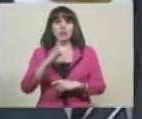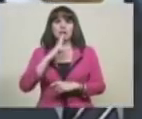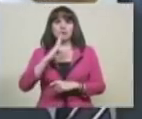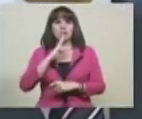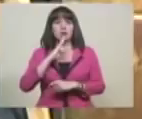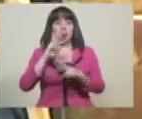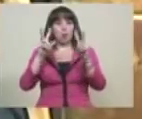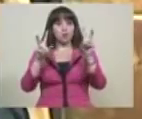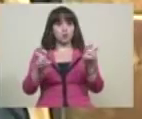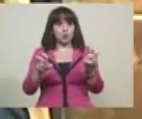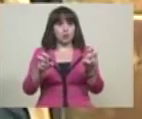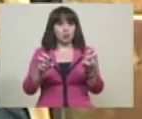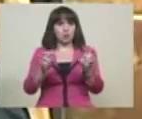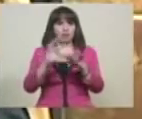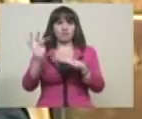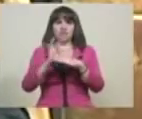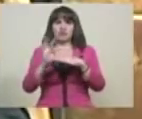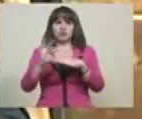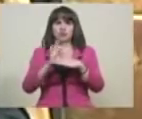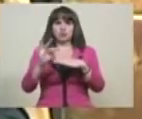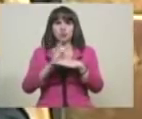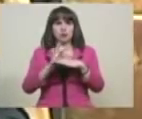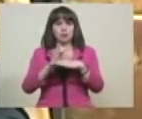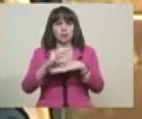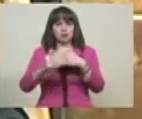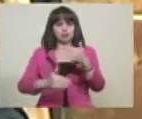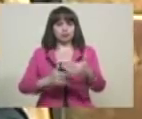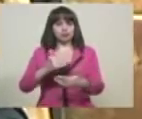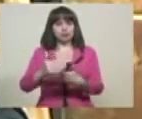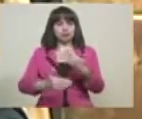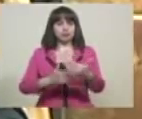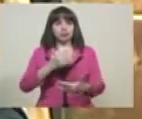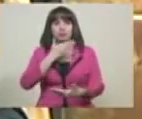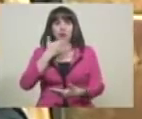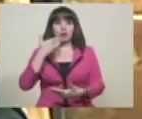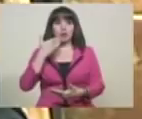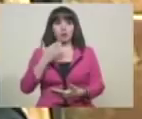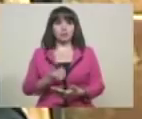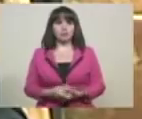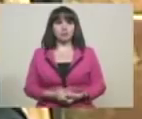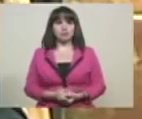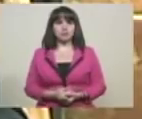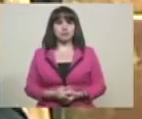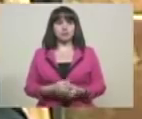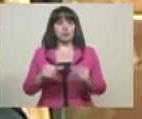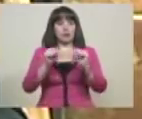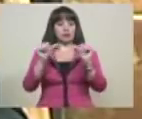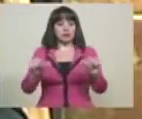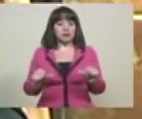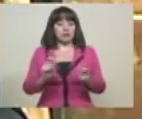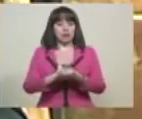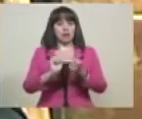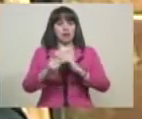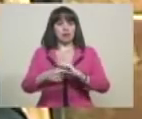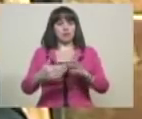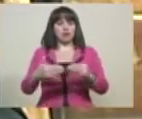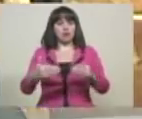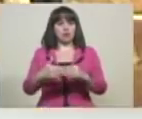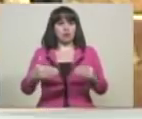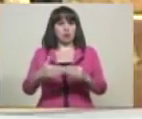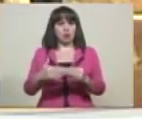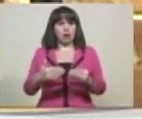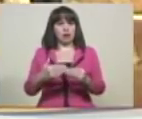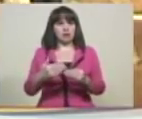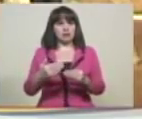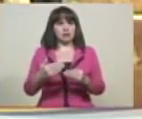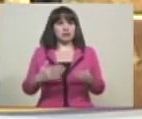o más que nuevo, hacia el funcionamiento del sistema cambiario. El sistema cambiario se ha visto afectado por su